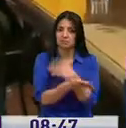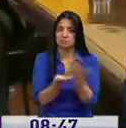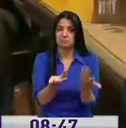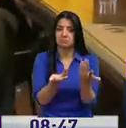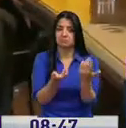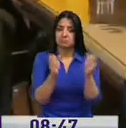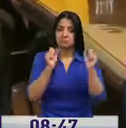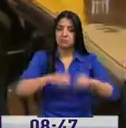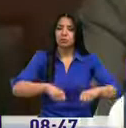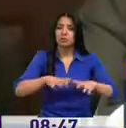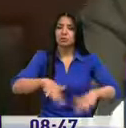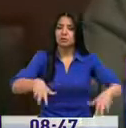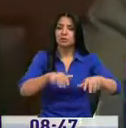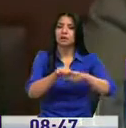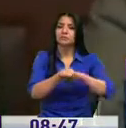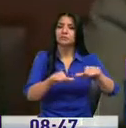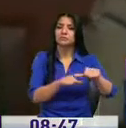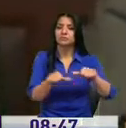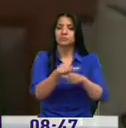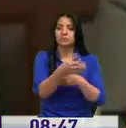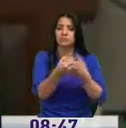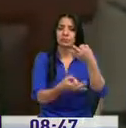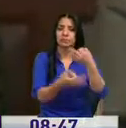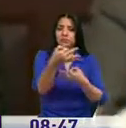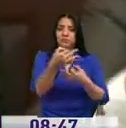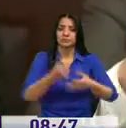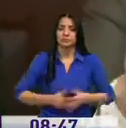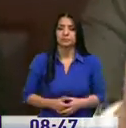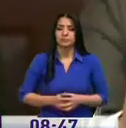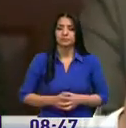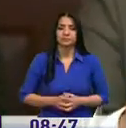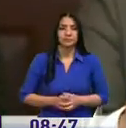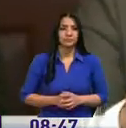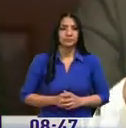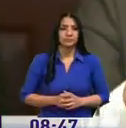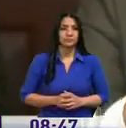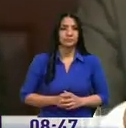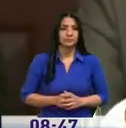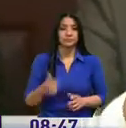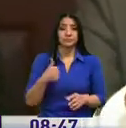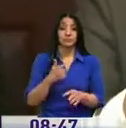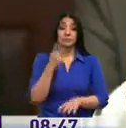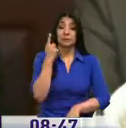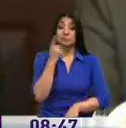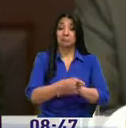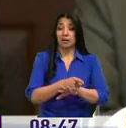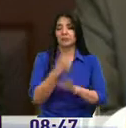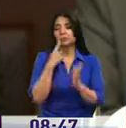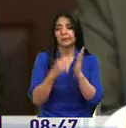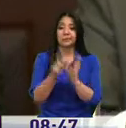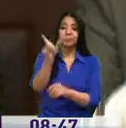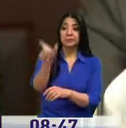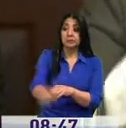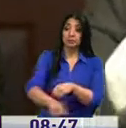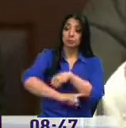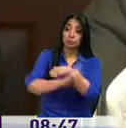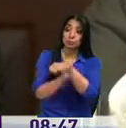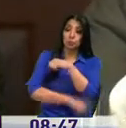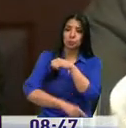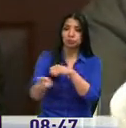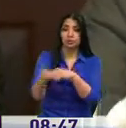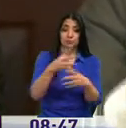función judicial. Se proceda a establecer las medidas cautelares más